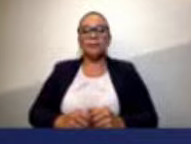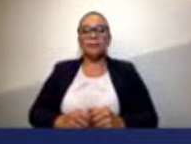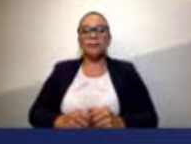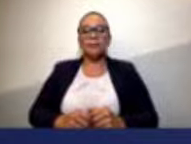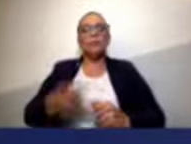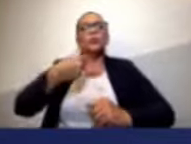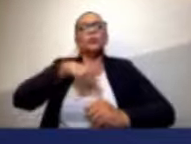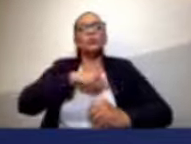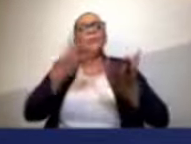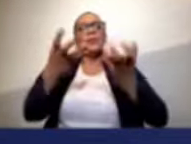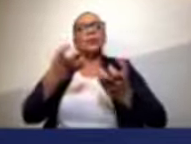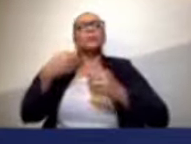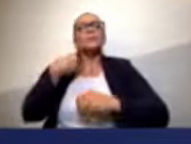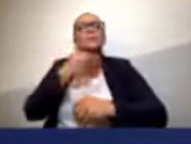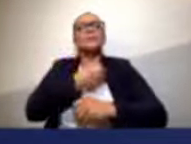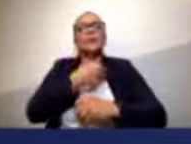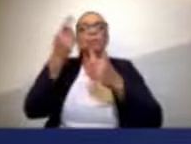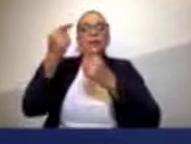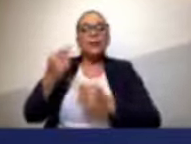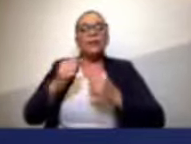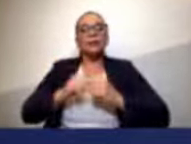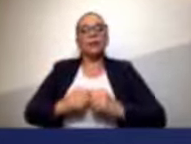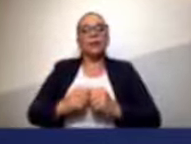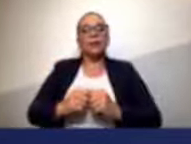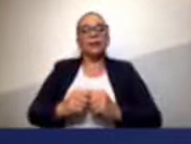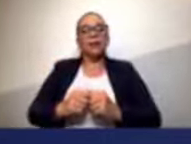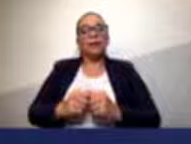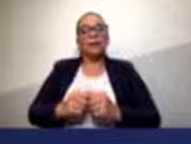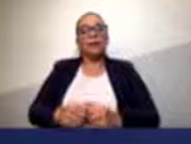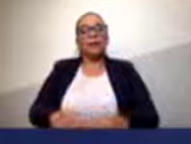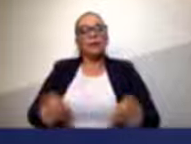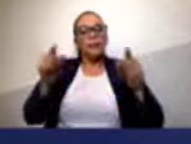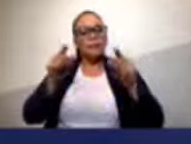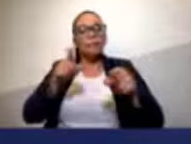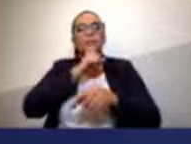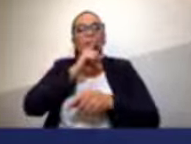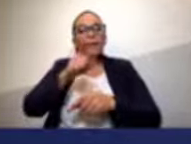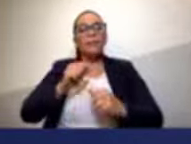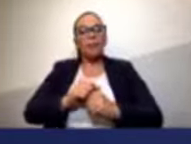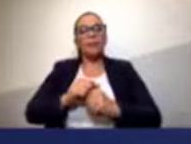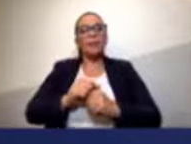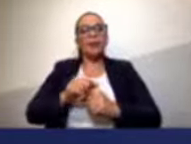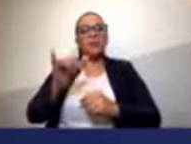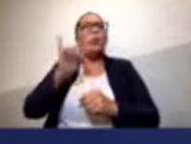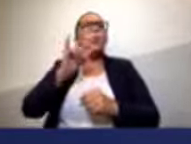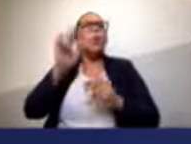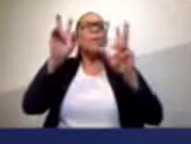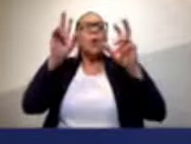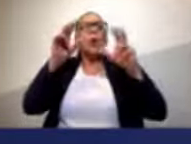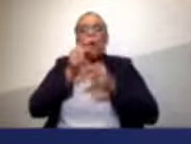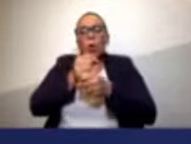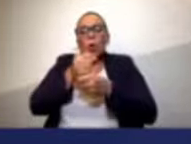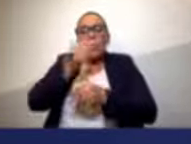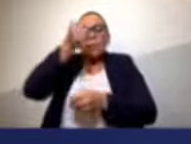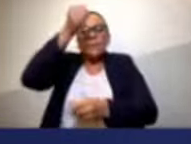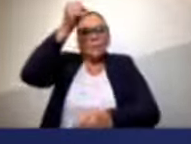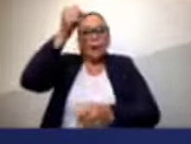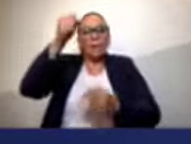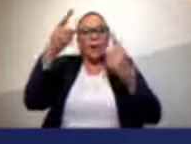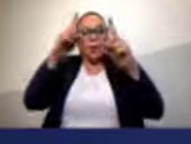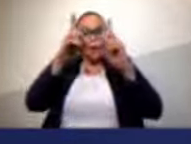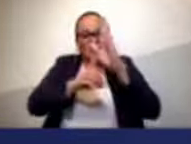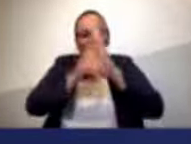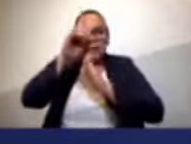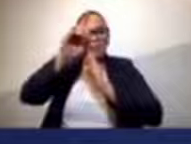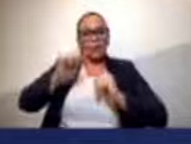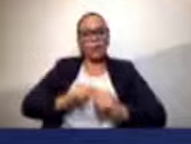Un Ministerio de Hacienda que se convierta en columna del desarrollo, que